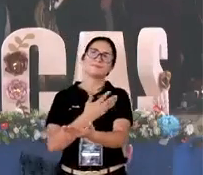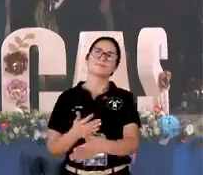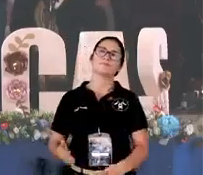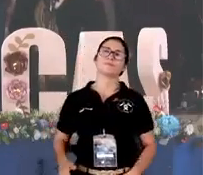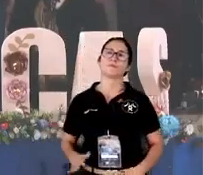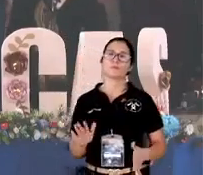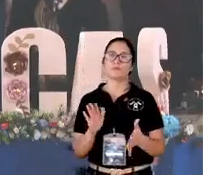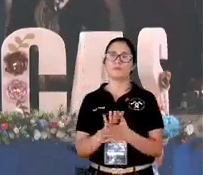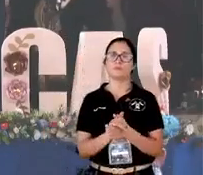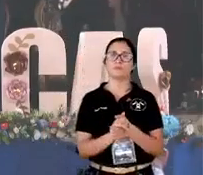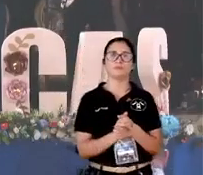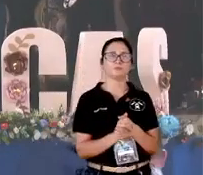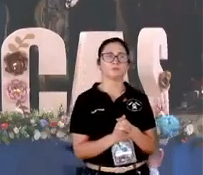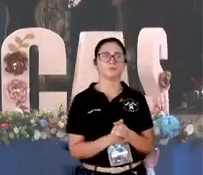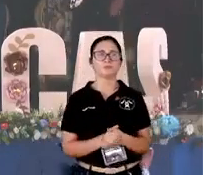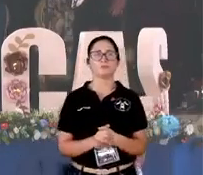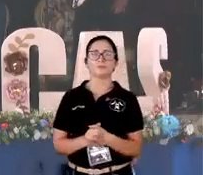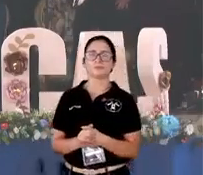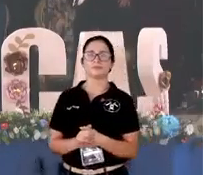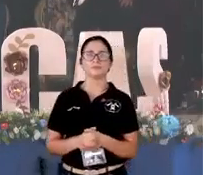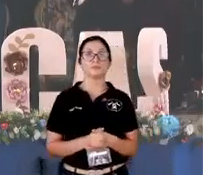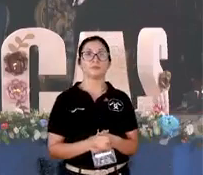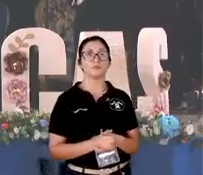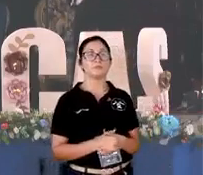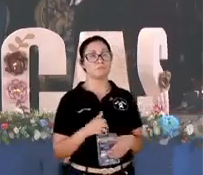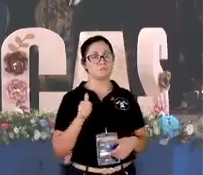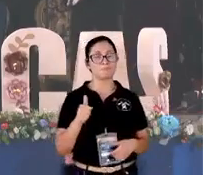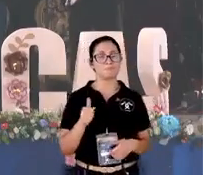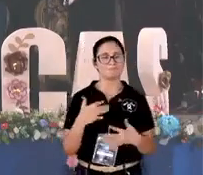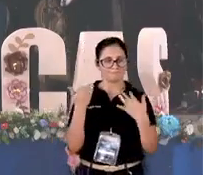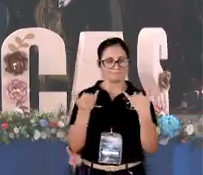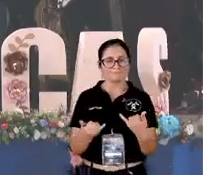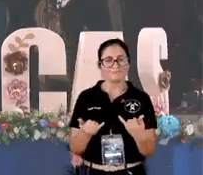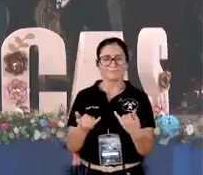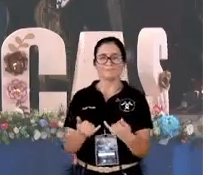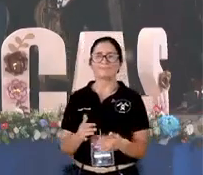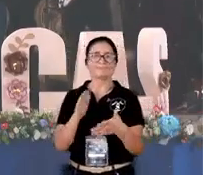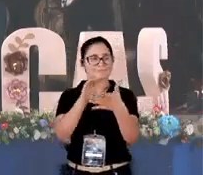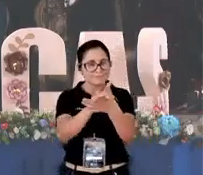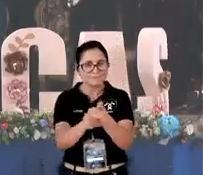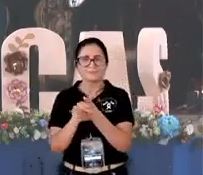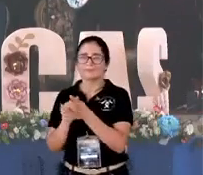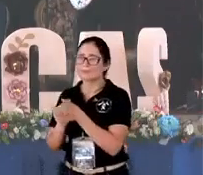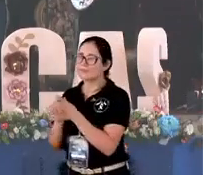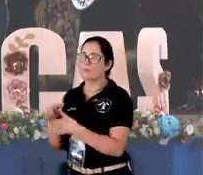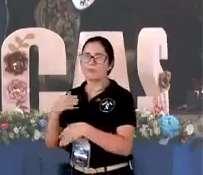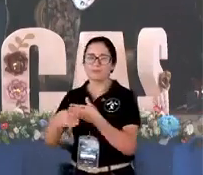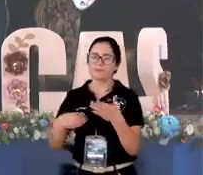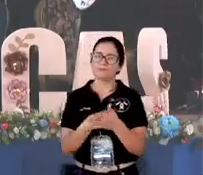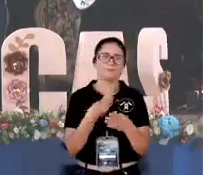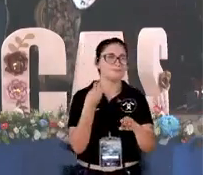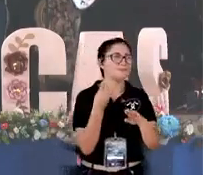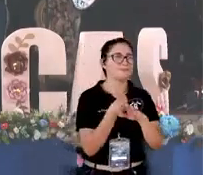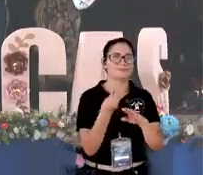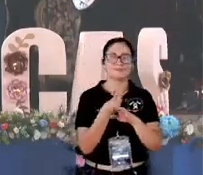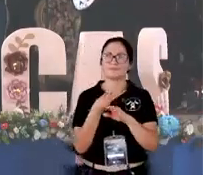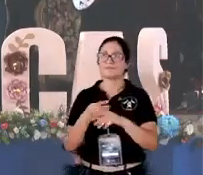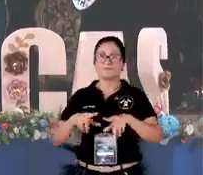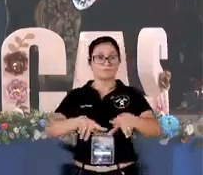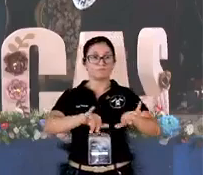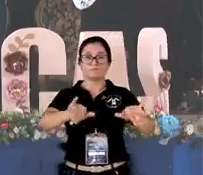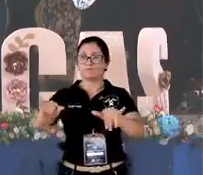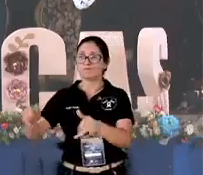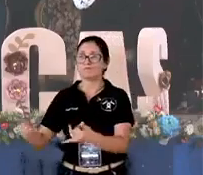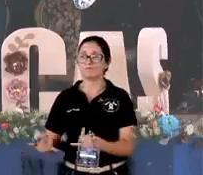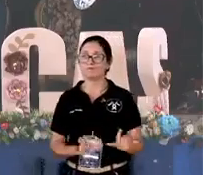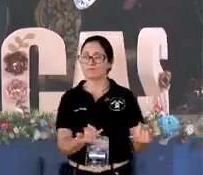del Señor Jesús. Bueno, quiero saludarle a la amada iglesia del Señor en este lugar. Saludo